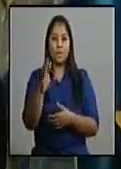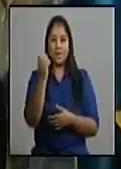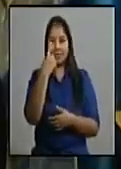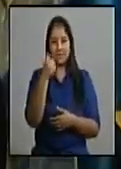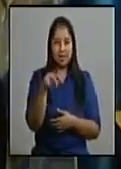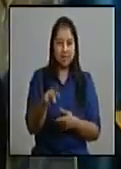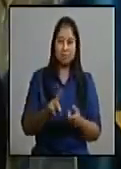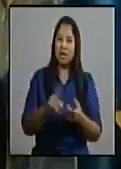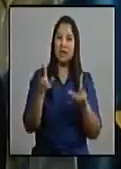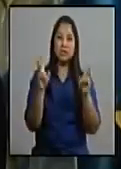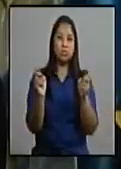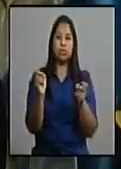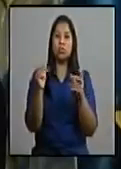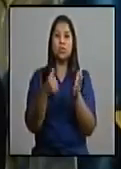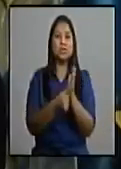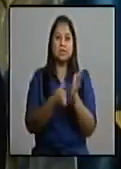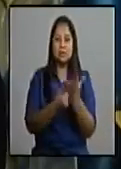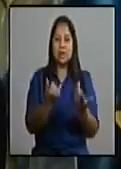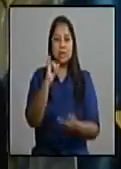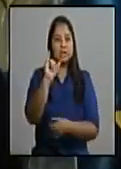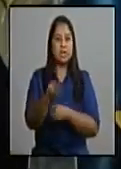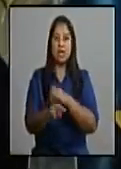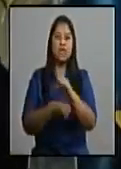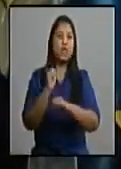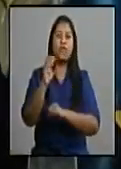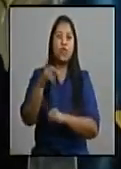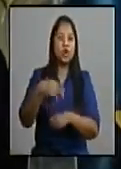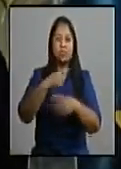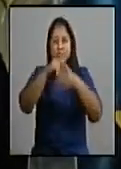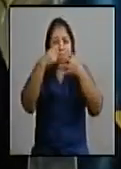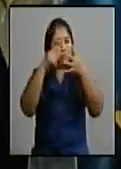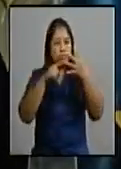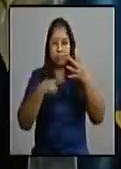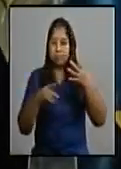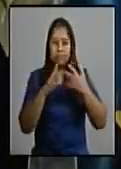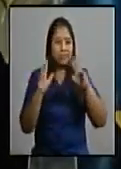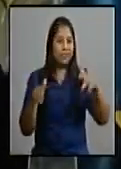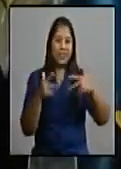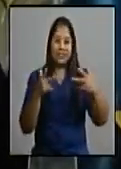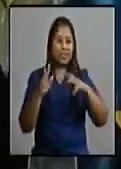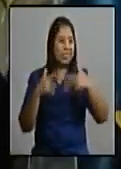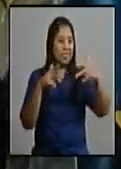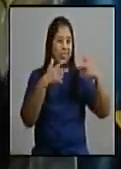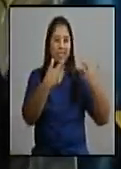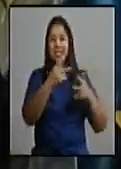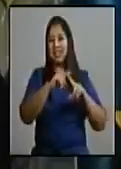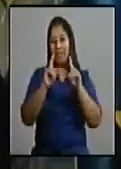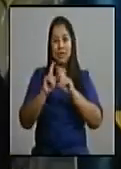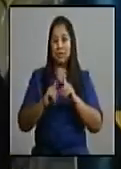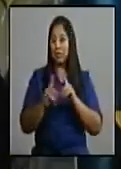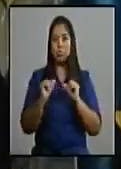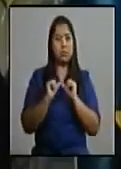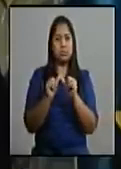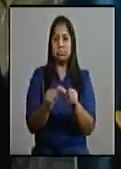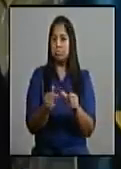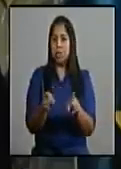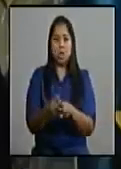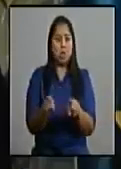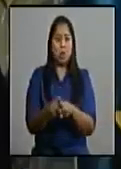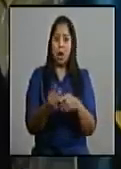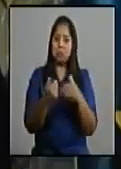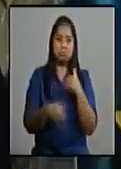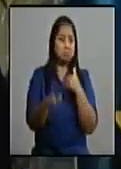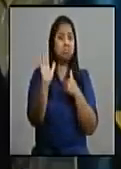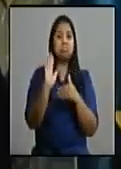asuntos municipales, con el INFOM, en fin, hemos tenido reuniones virtuales. El ritmo de trabajo sigue siendo